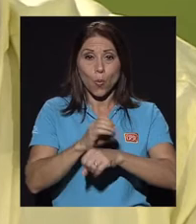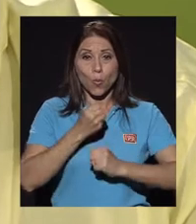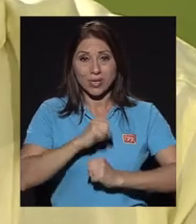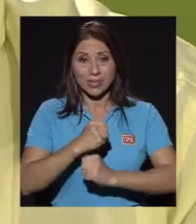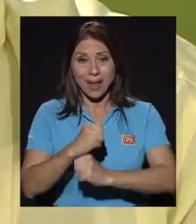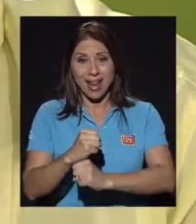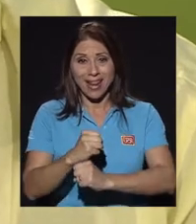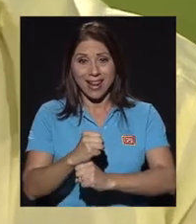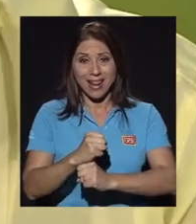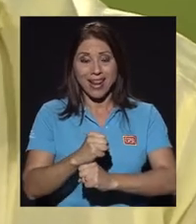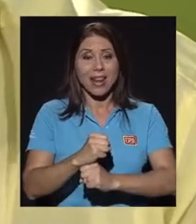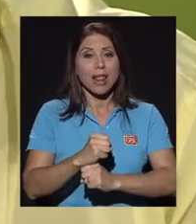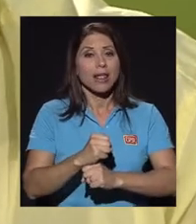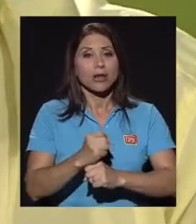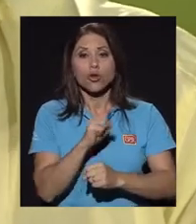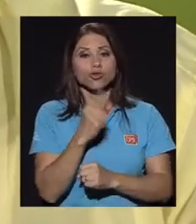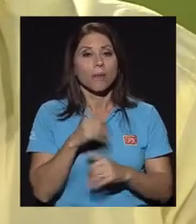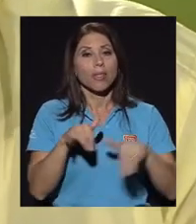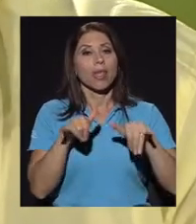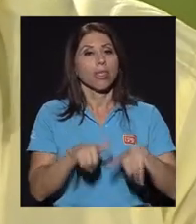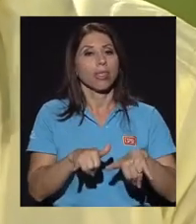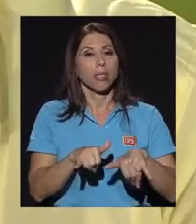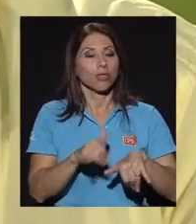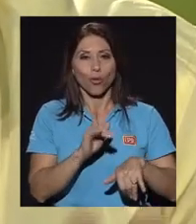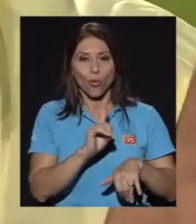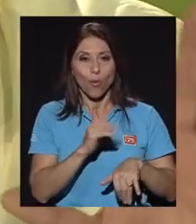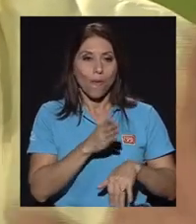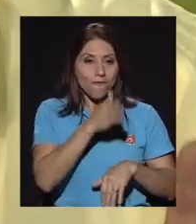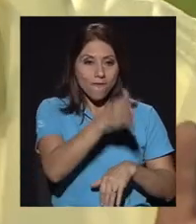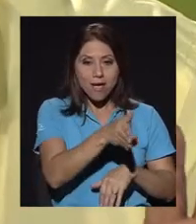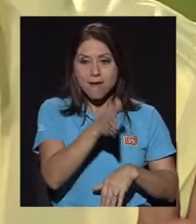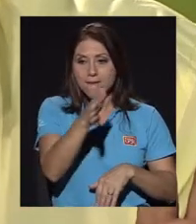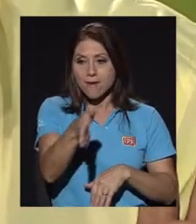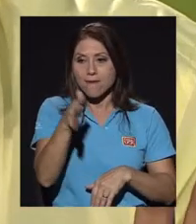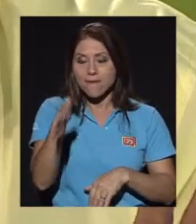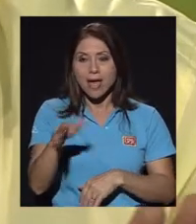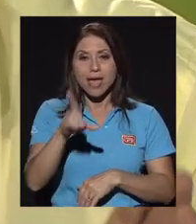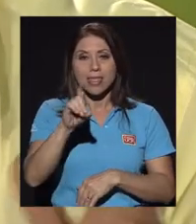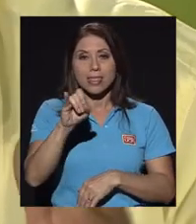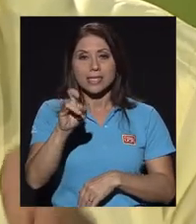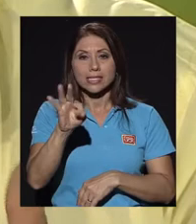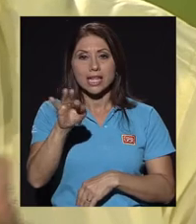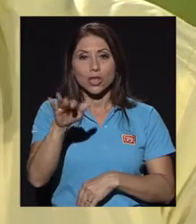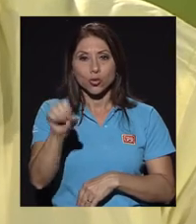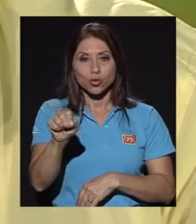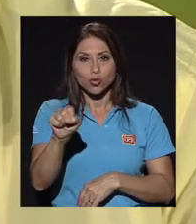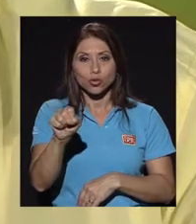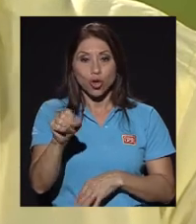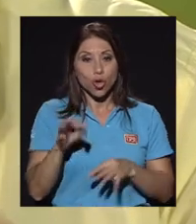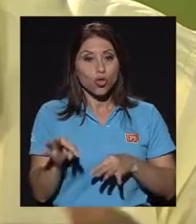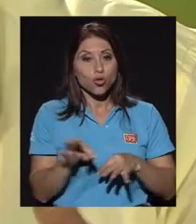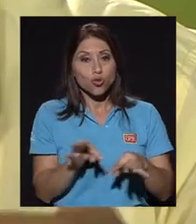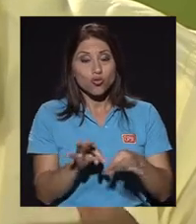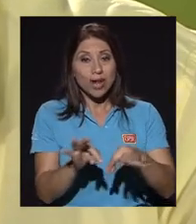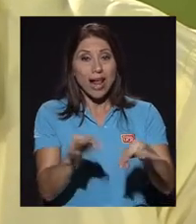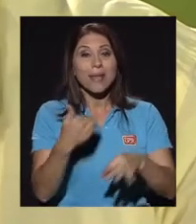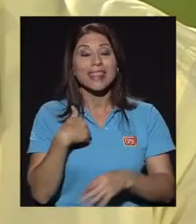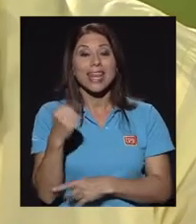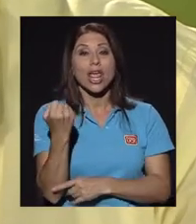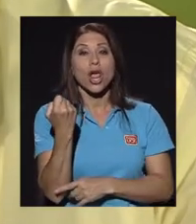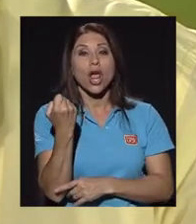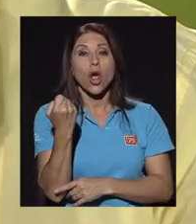el Consejo Municipal a los distritos. Turrialba tiene 12 distritos, nos quedan 11 meses para